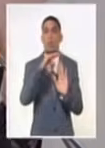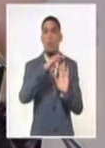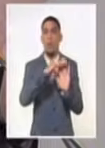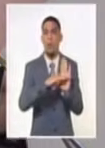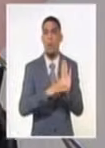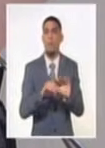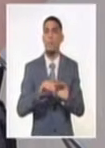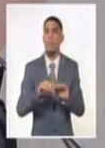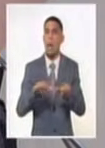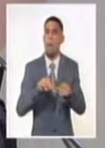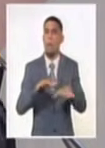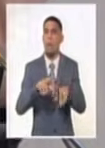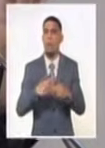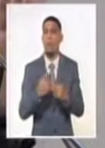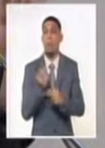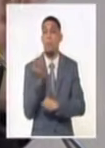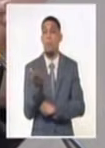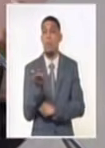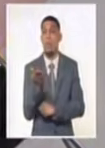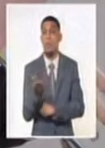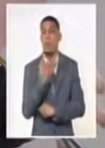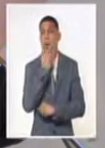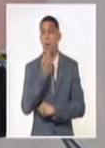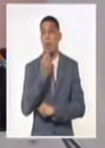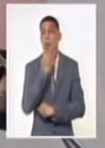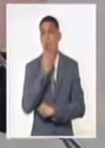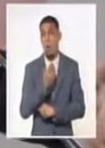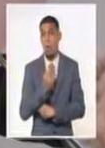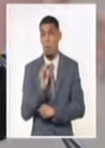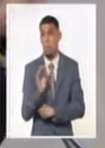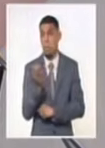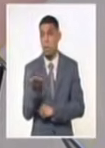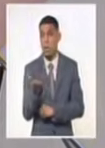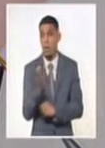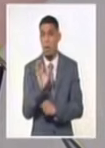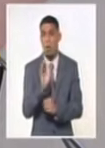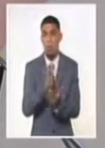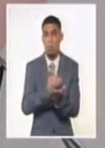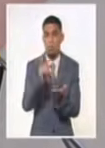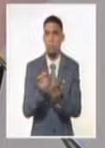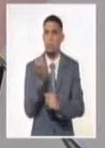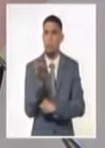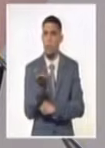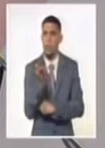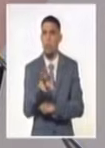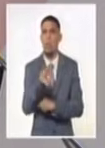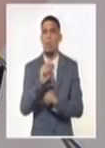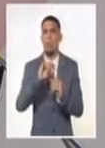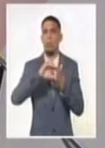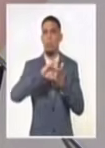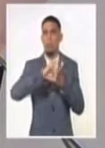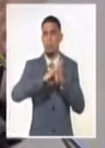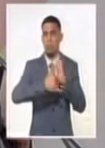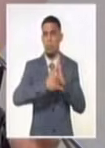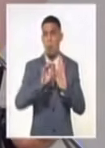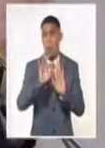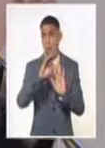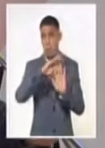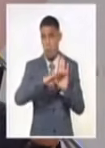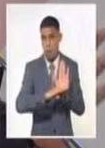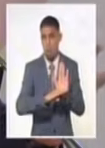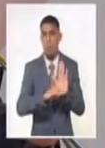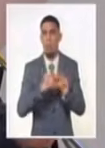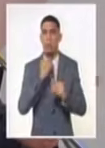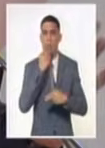a solicitud o excepcionales para esta situación, que pueden ser realizados incluso a distancia también, o sea, tratando de que no